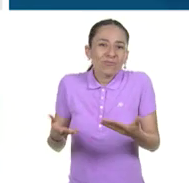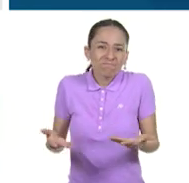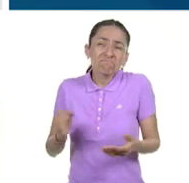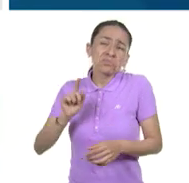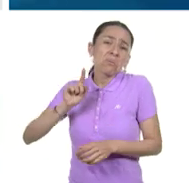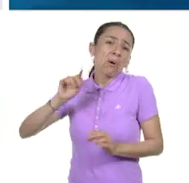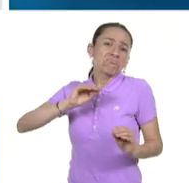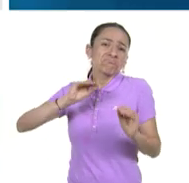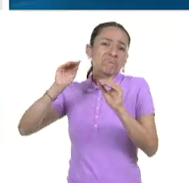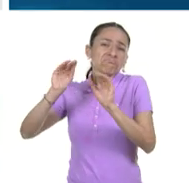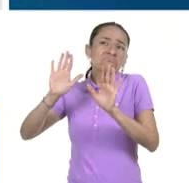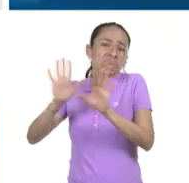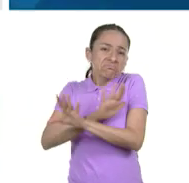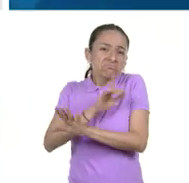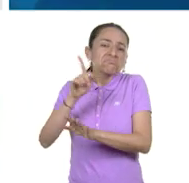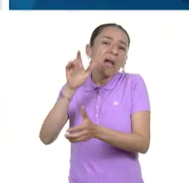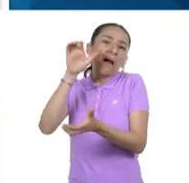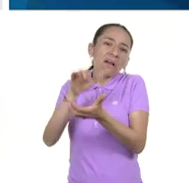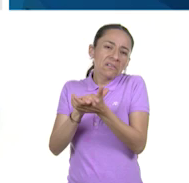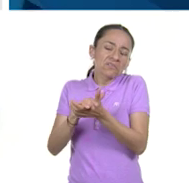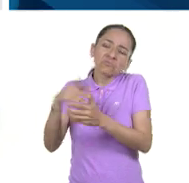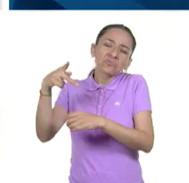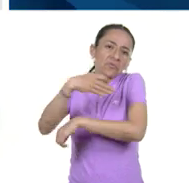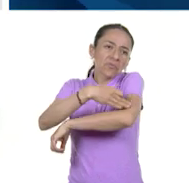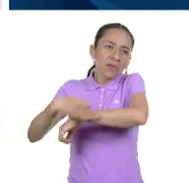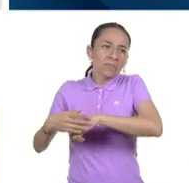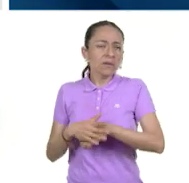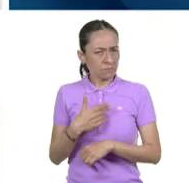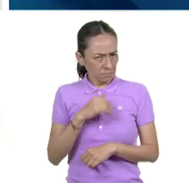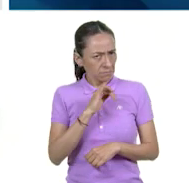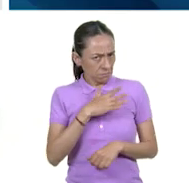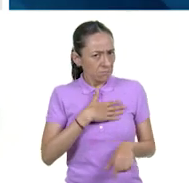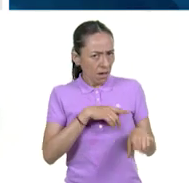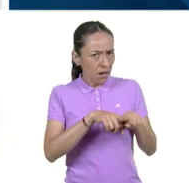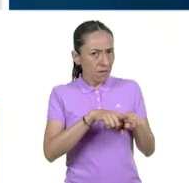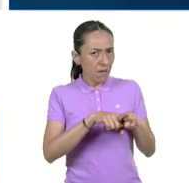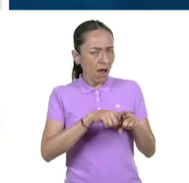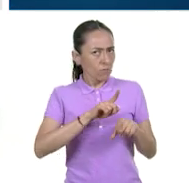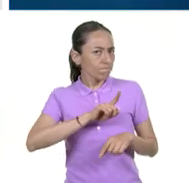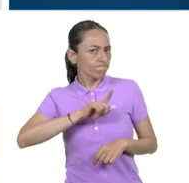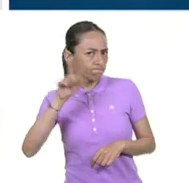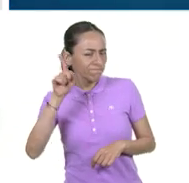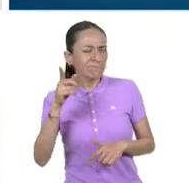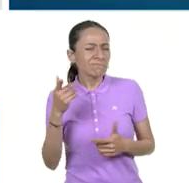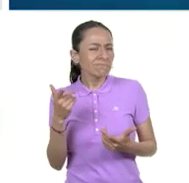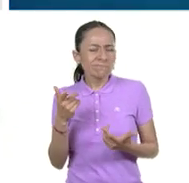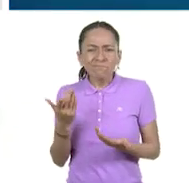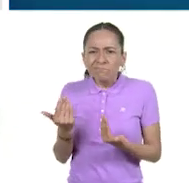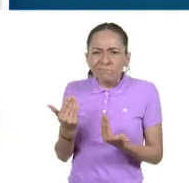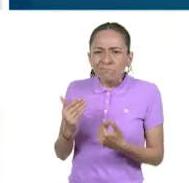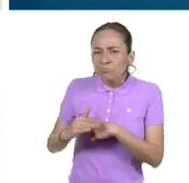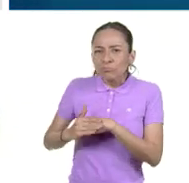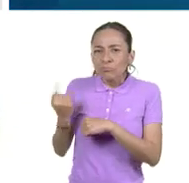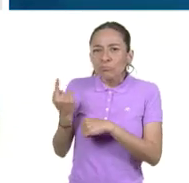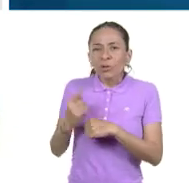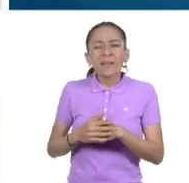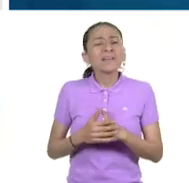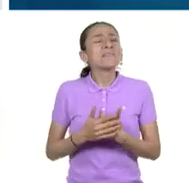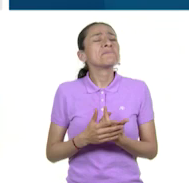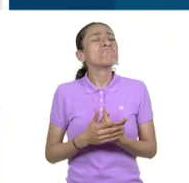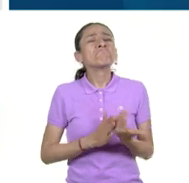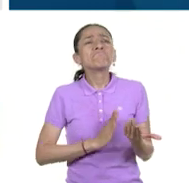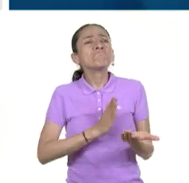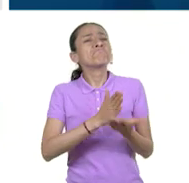casaron y allá hicieron su familia. Okay. Sí, mi hermano de hecho está por allá. ¿Se puede saber por qué? A él iba de paseo y le